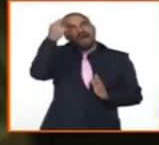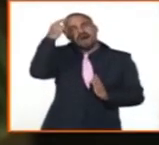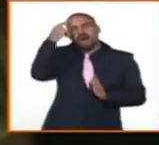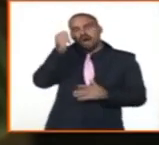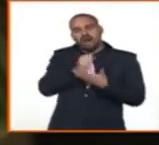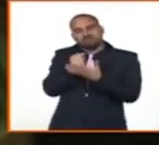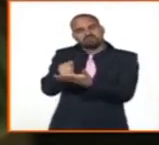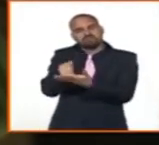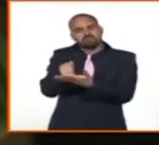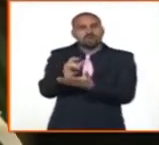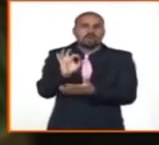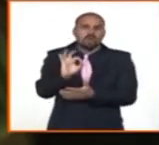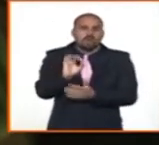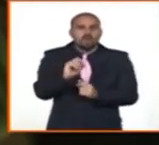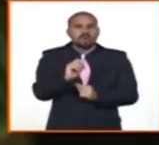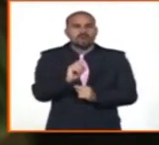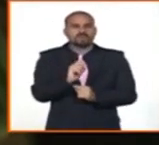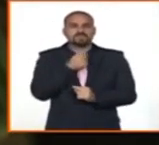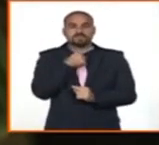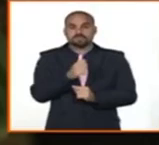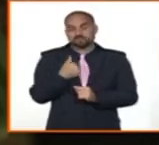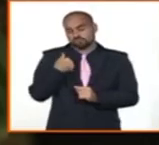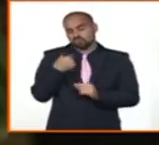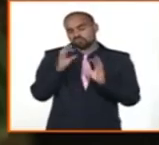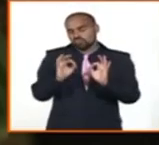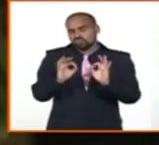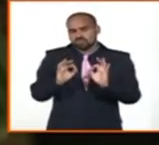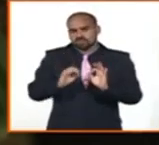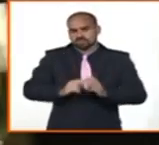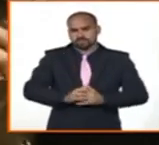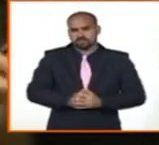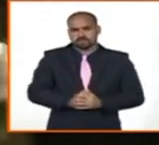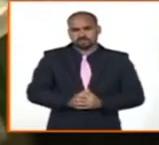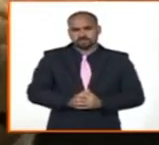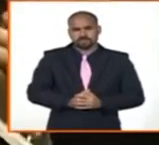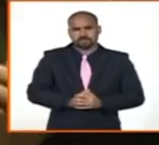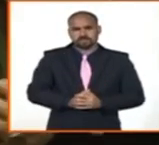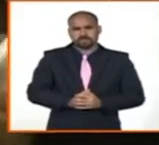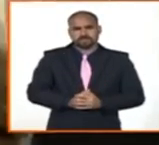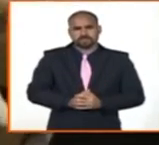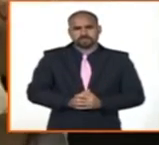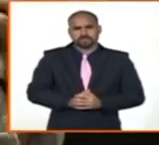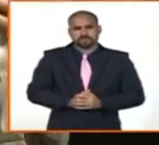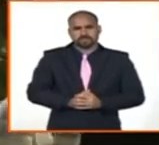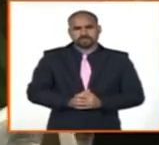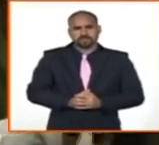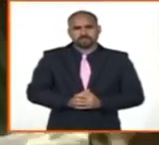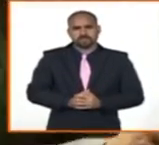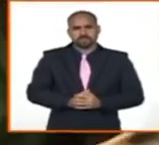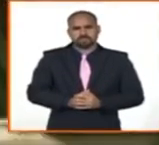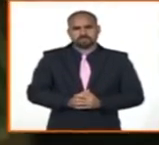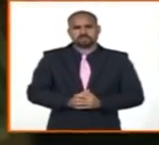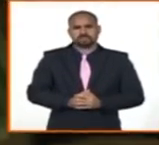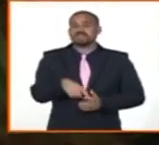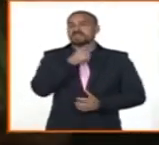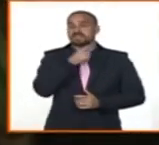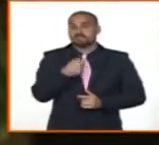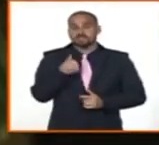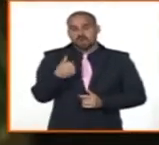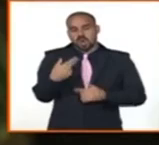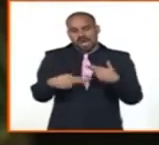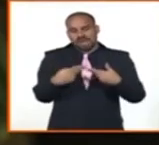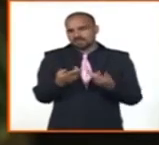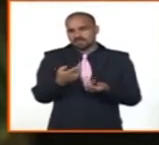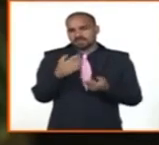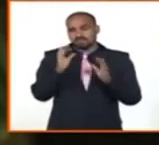cuando uno es alumno auténtico de un fenómeno universal, divino, como lo es el